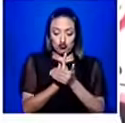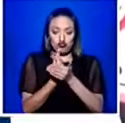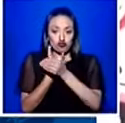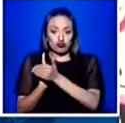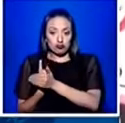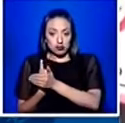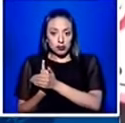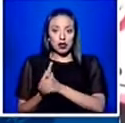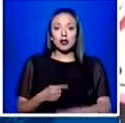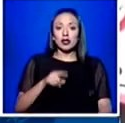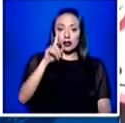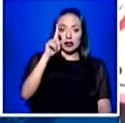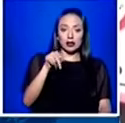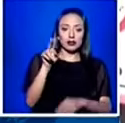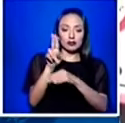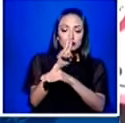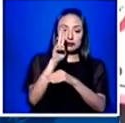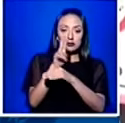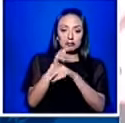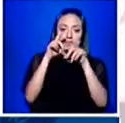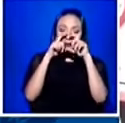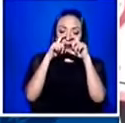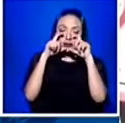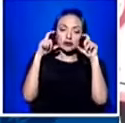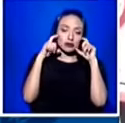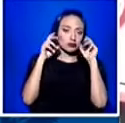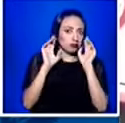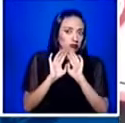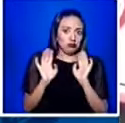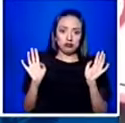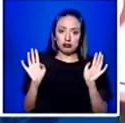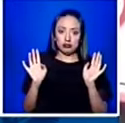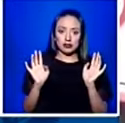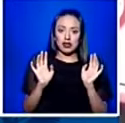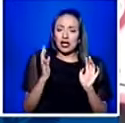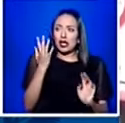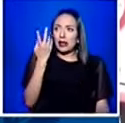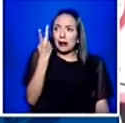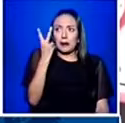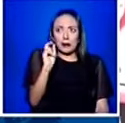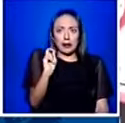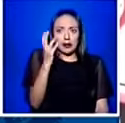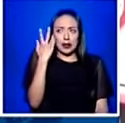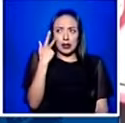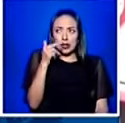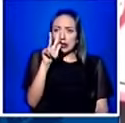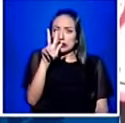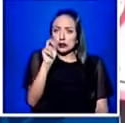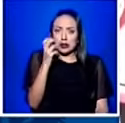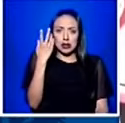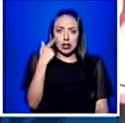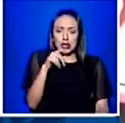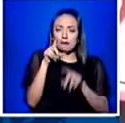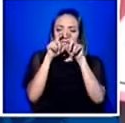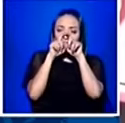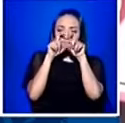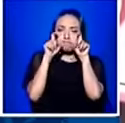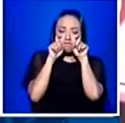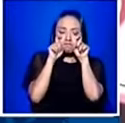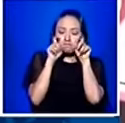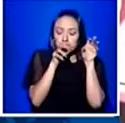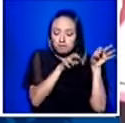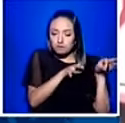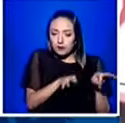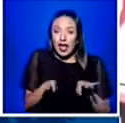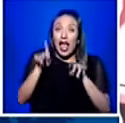las mascarillas, que es fundamental en los actuales momentos. Por lo menos debemos estar por unos 20 a 30 días, por lo menos hasta lograr